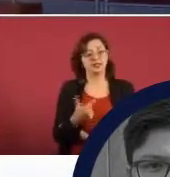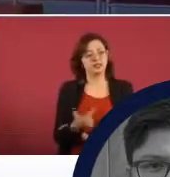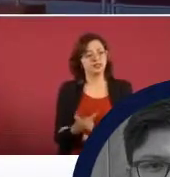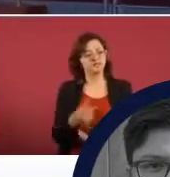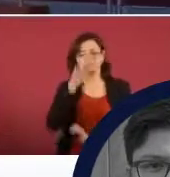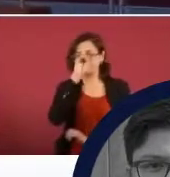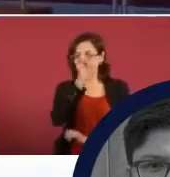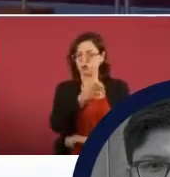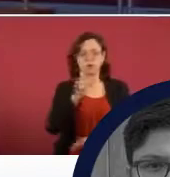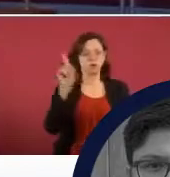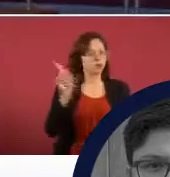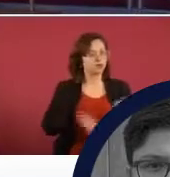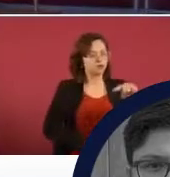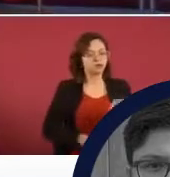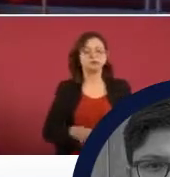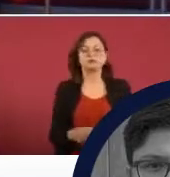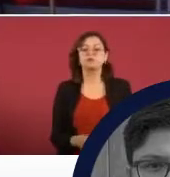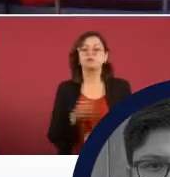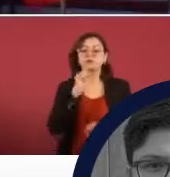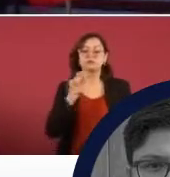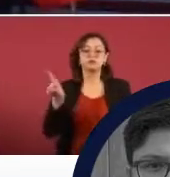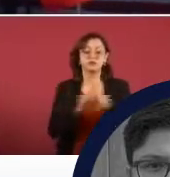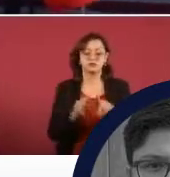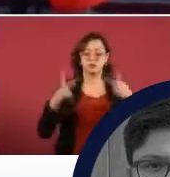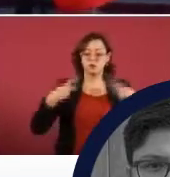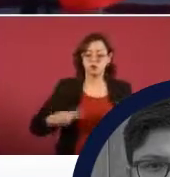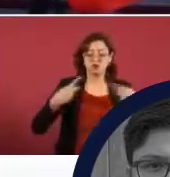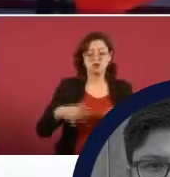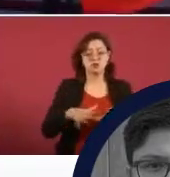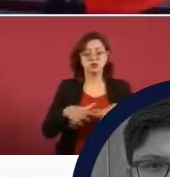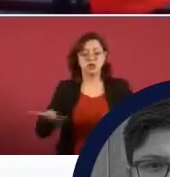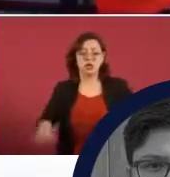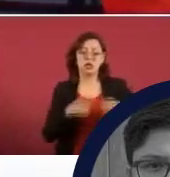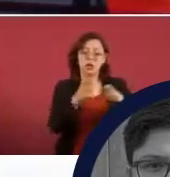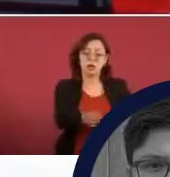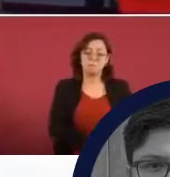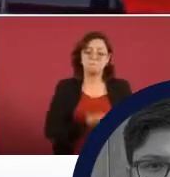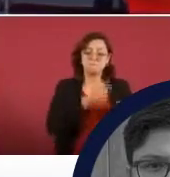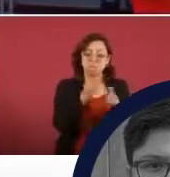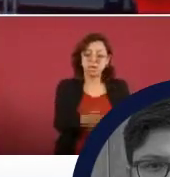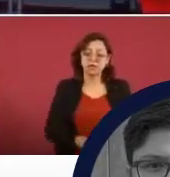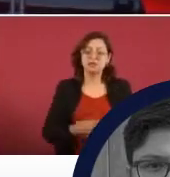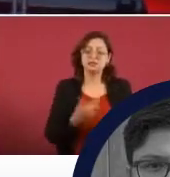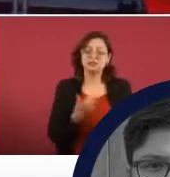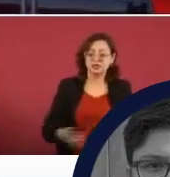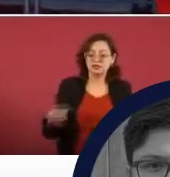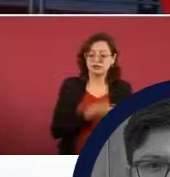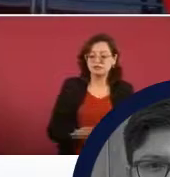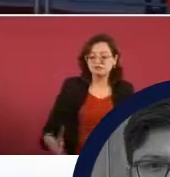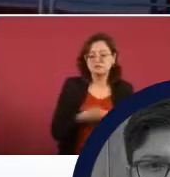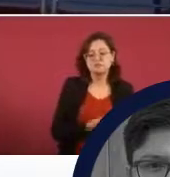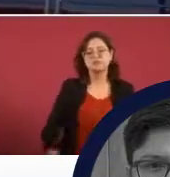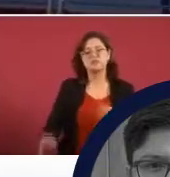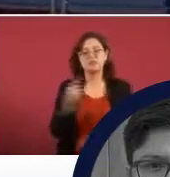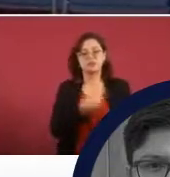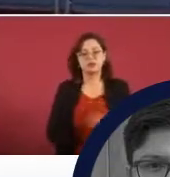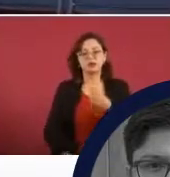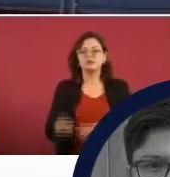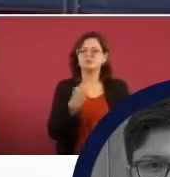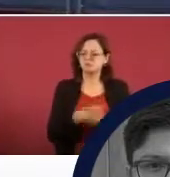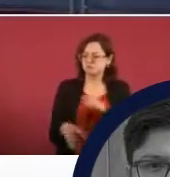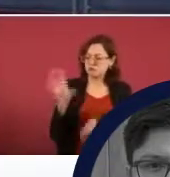décadas. Pero no sabemos cómo varía regionalmente, qué otros conflictos se montan ahí. Tenemos que empezar por entender